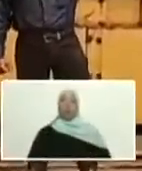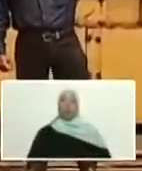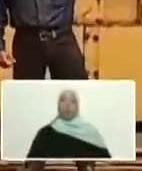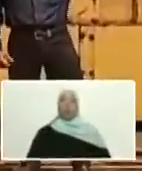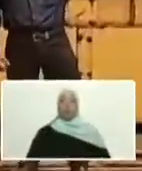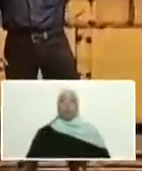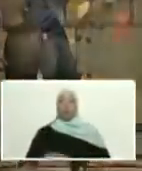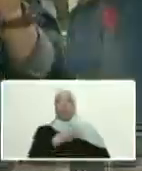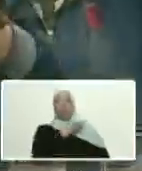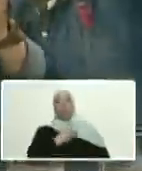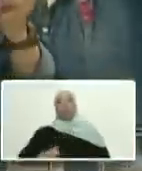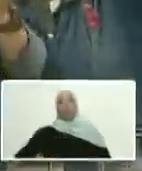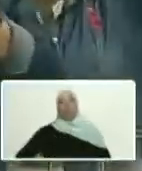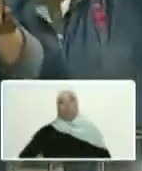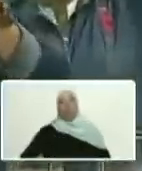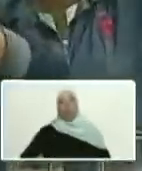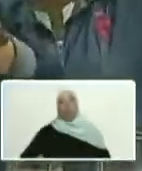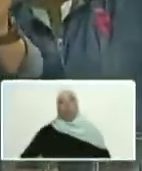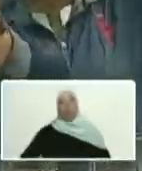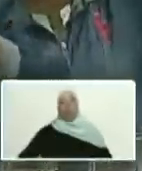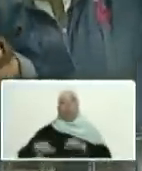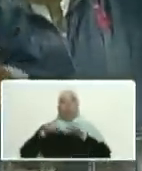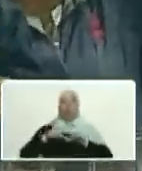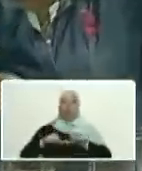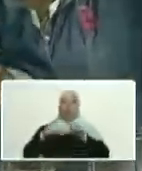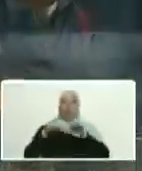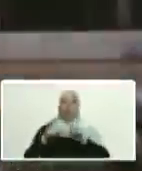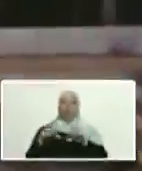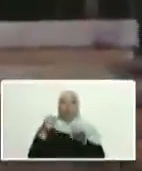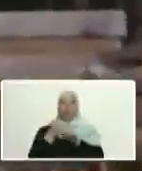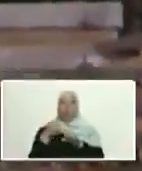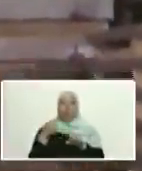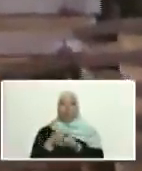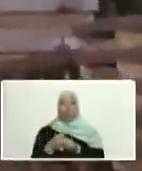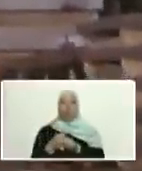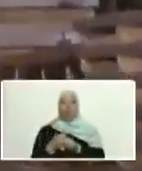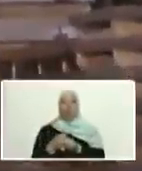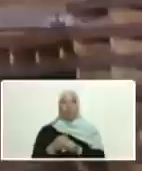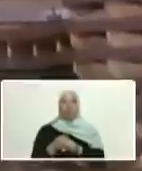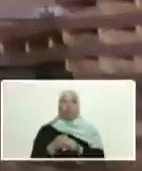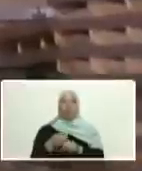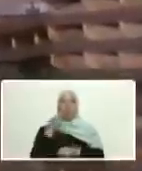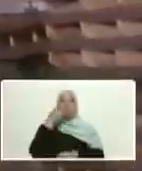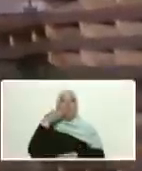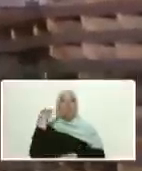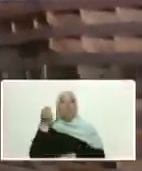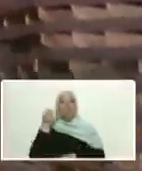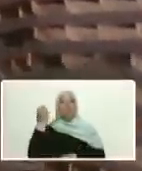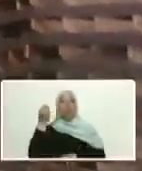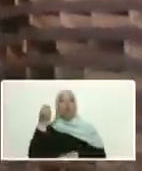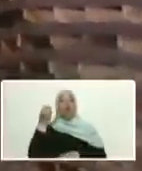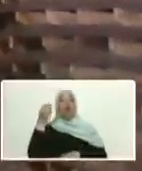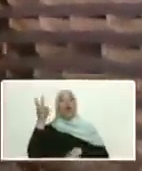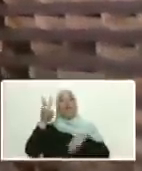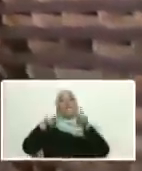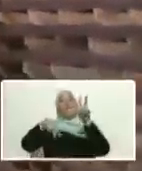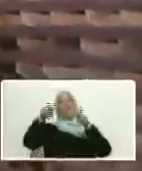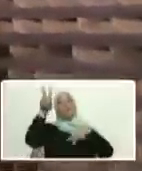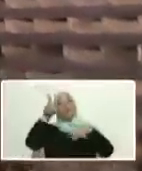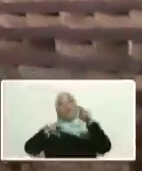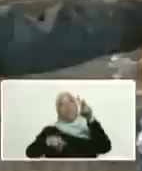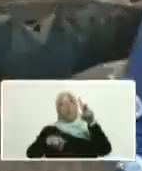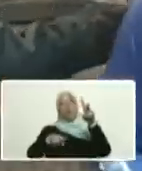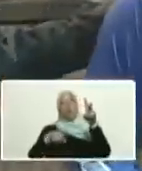Bueno, presidente, para continuar con esta breve y orgullosa exposición, le damos la